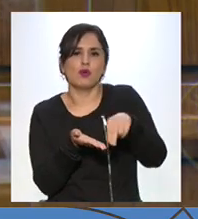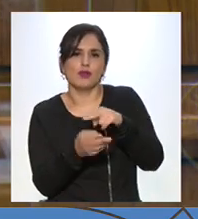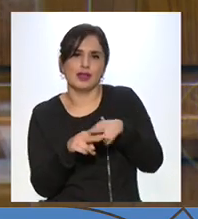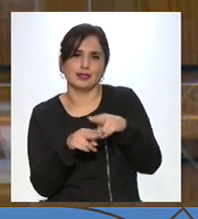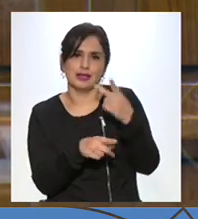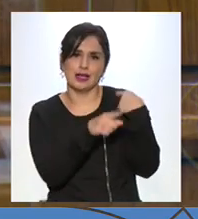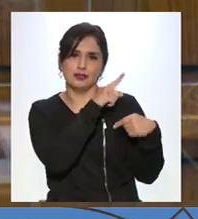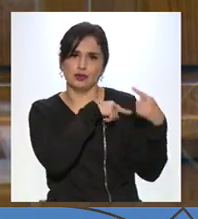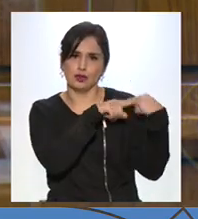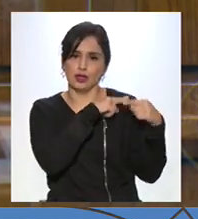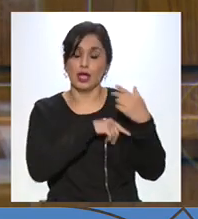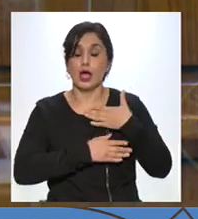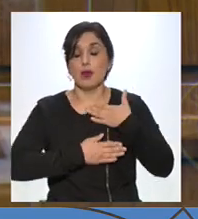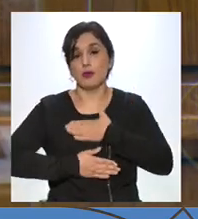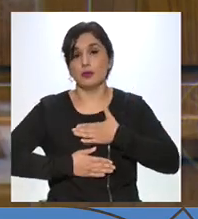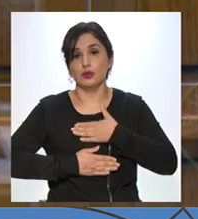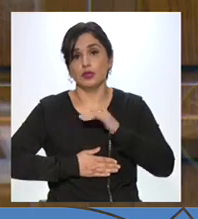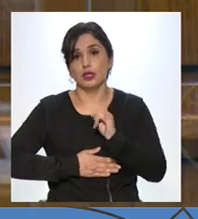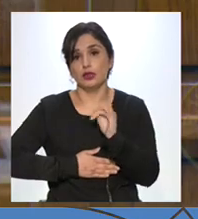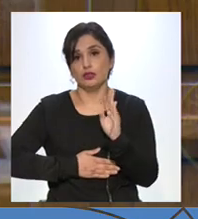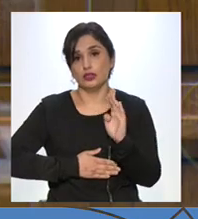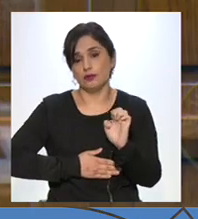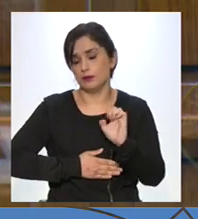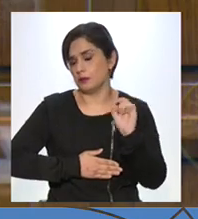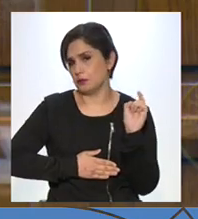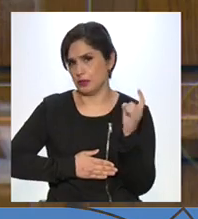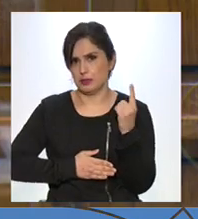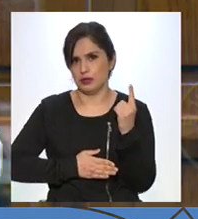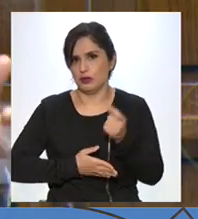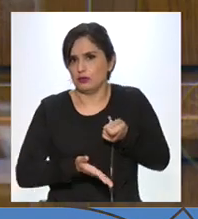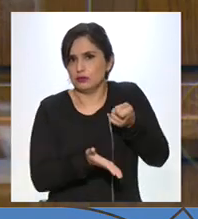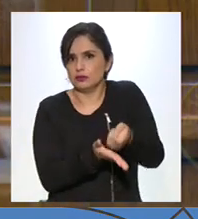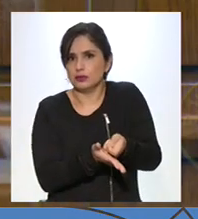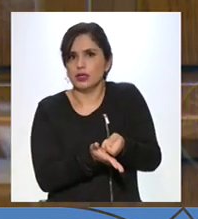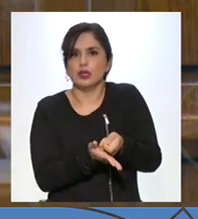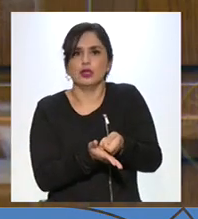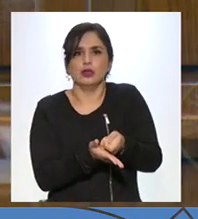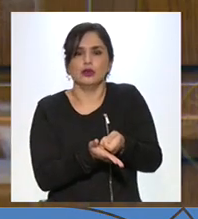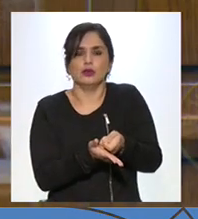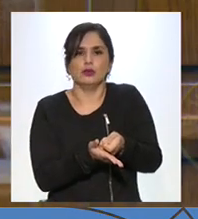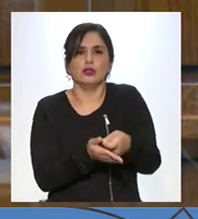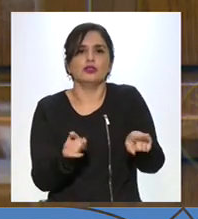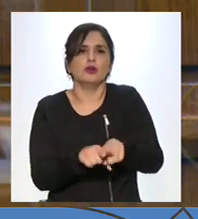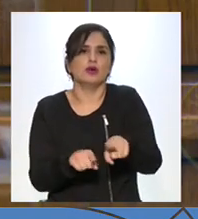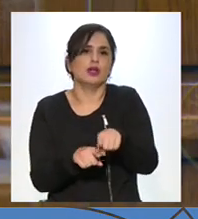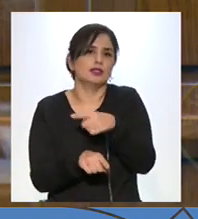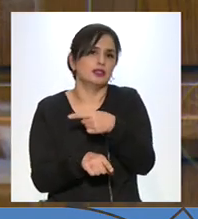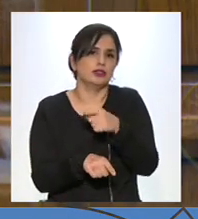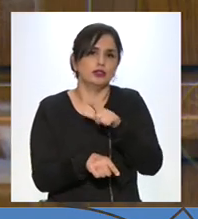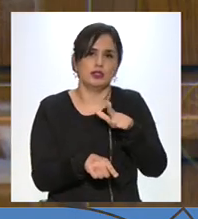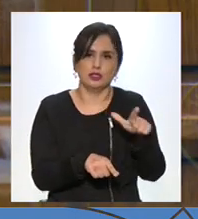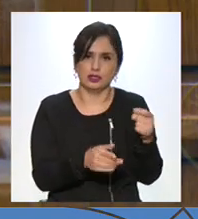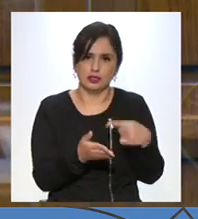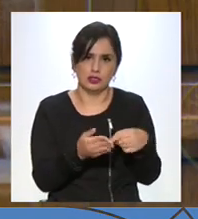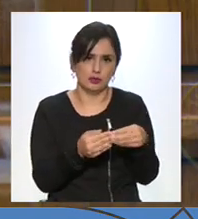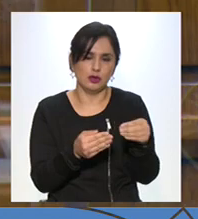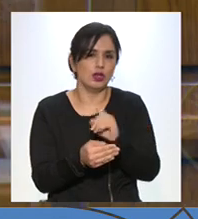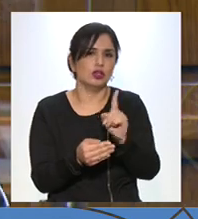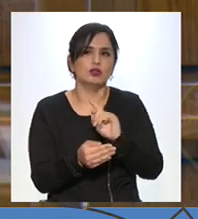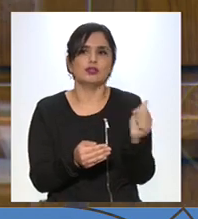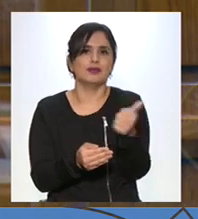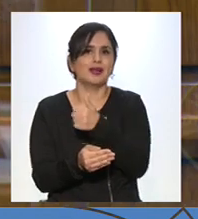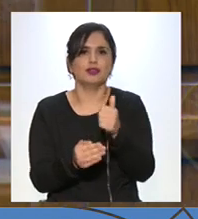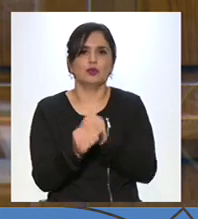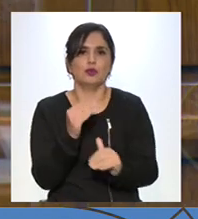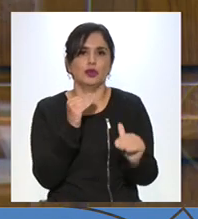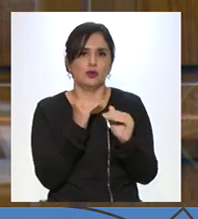encantado que los IFE desde el primer momento hubieran sido de los 177 mil pesos, que no hubieran sido universales, sino